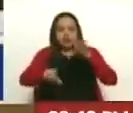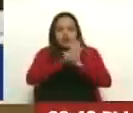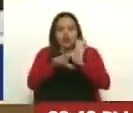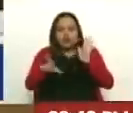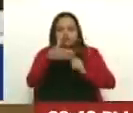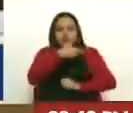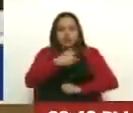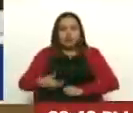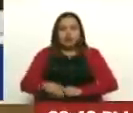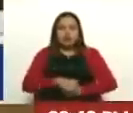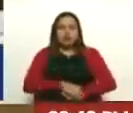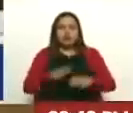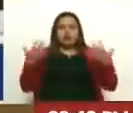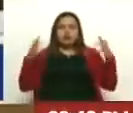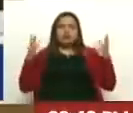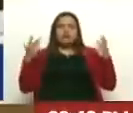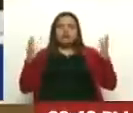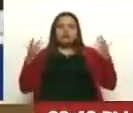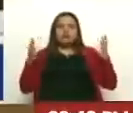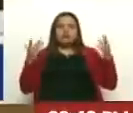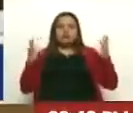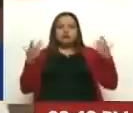Bien.